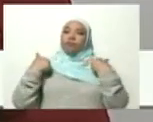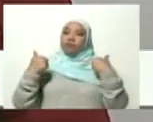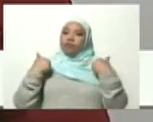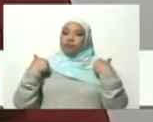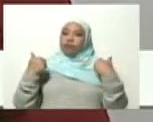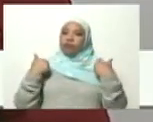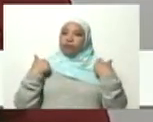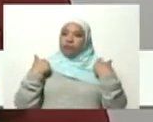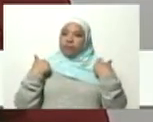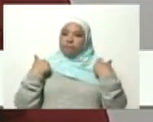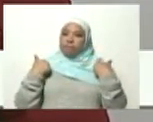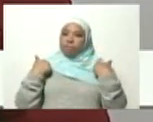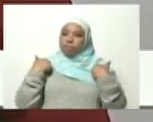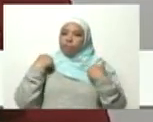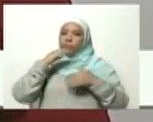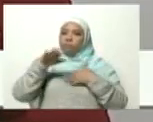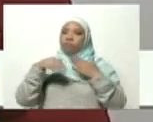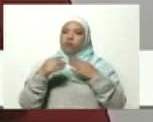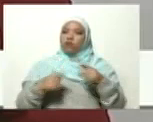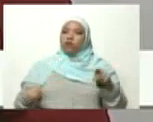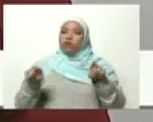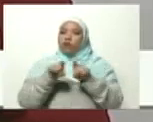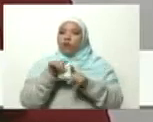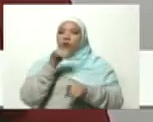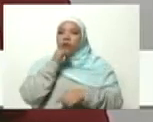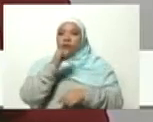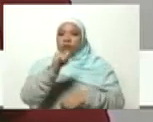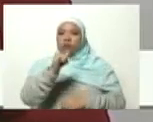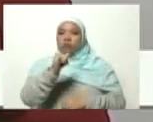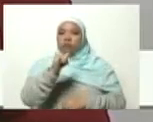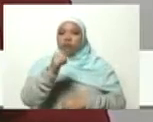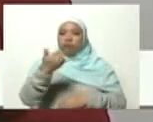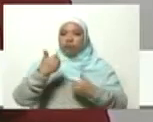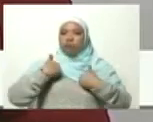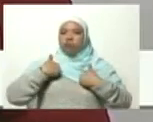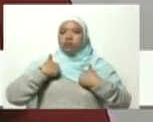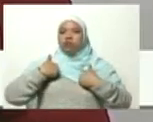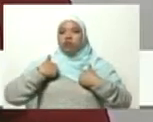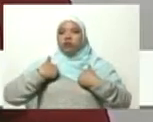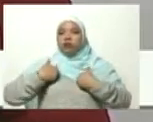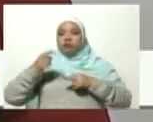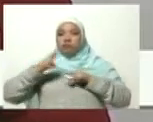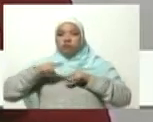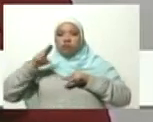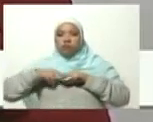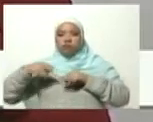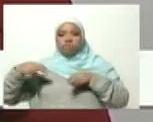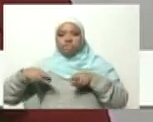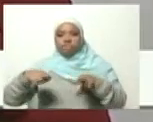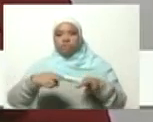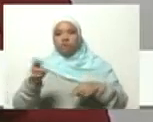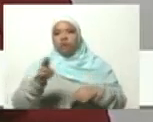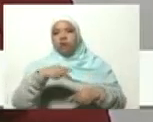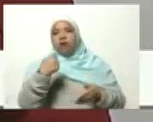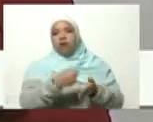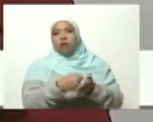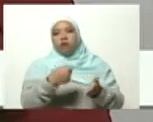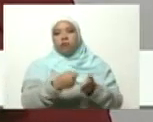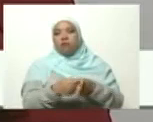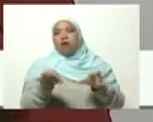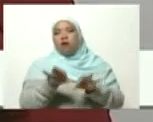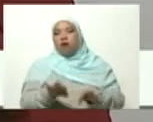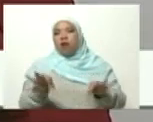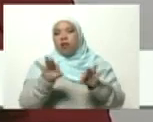Todo el asfalto de Nueva York y Washington, que se puso el primero asfaltado, fue de Venezuela y no pagaron ni un centavo.